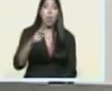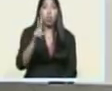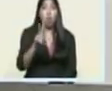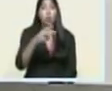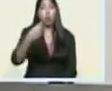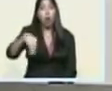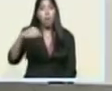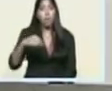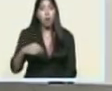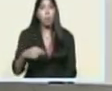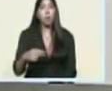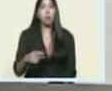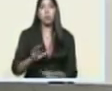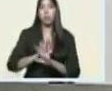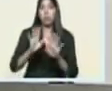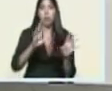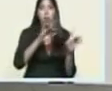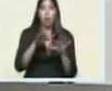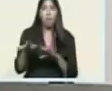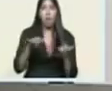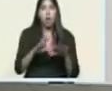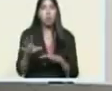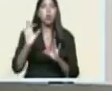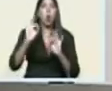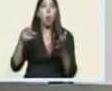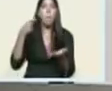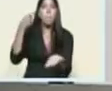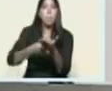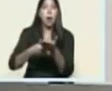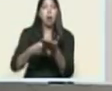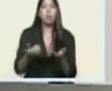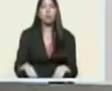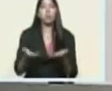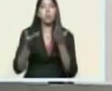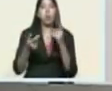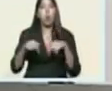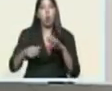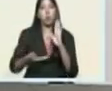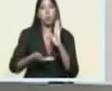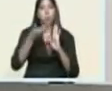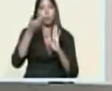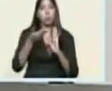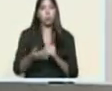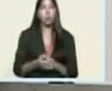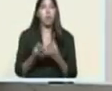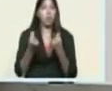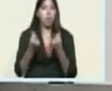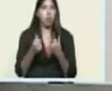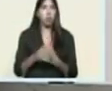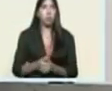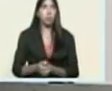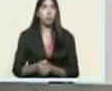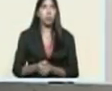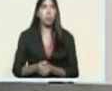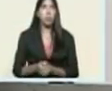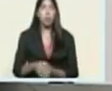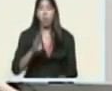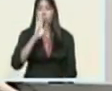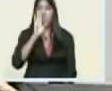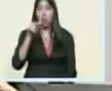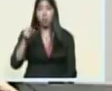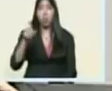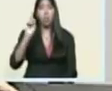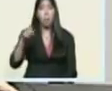de noviembre va a ser depositado el aumento integral que voy a anunciar el día de hoy, y además va a tener influencia directa en